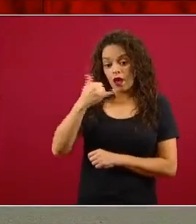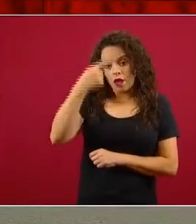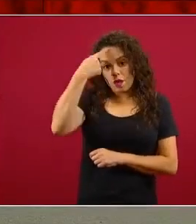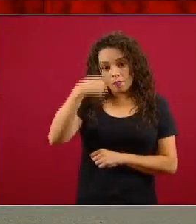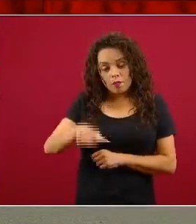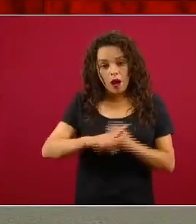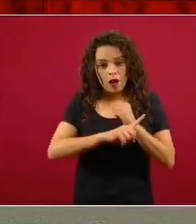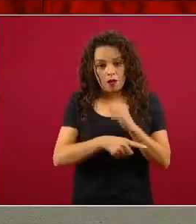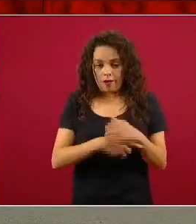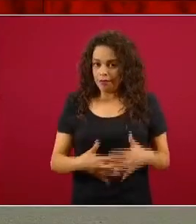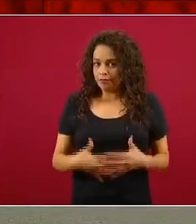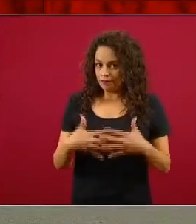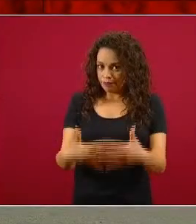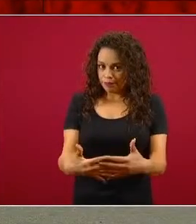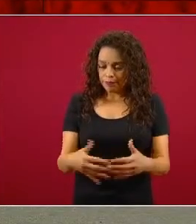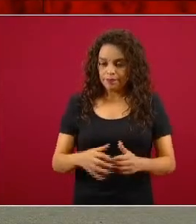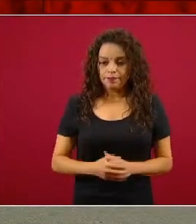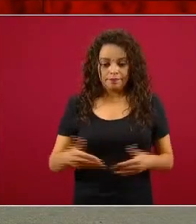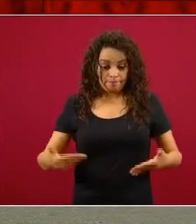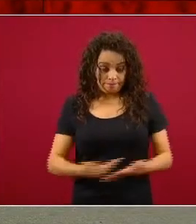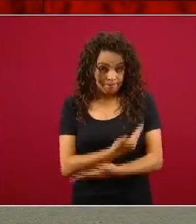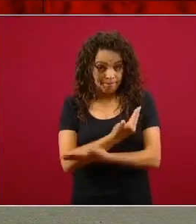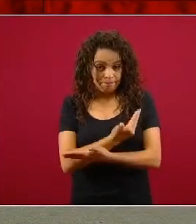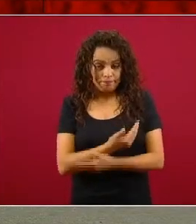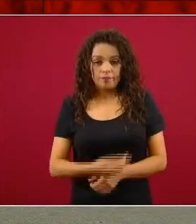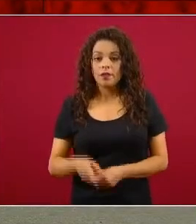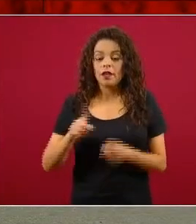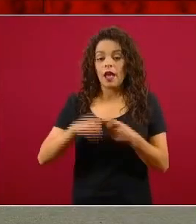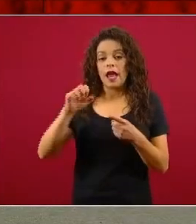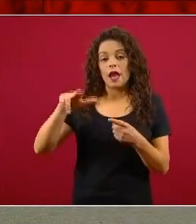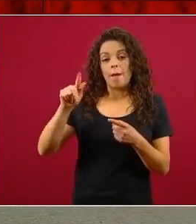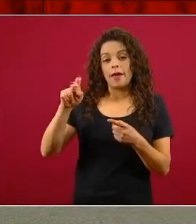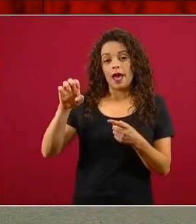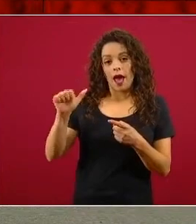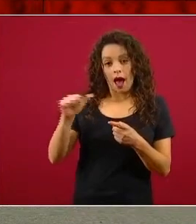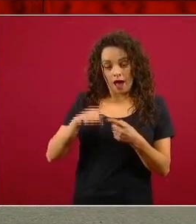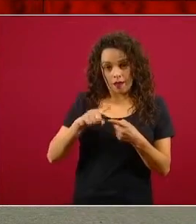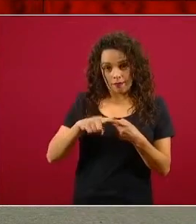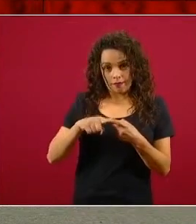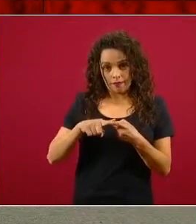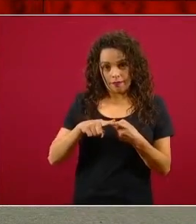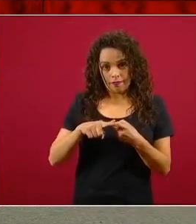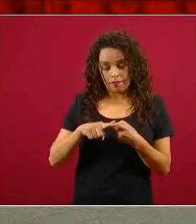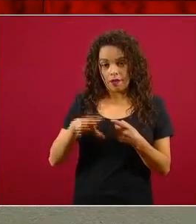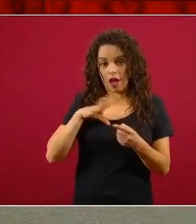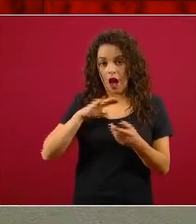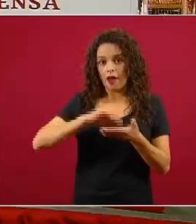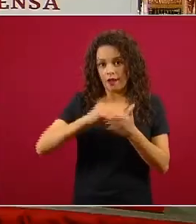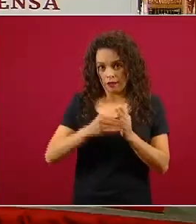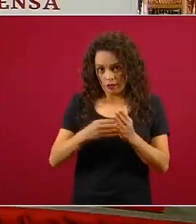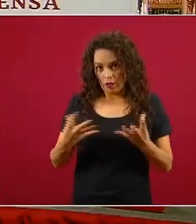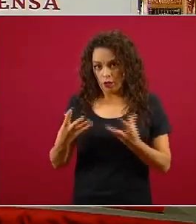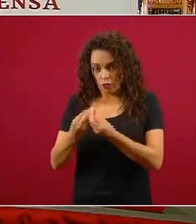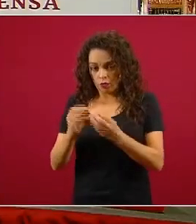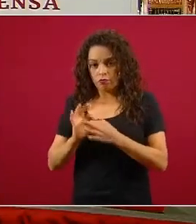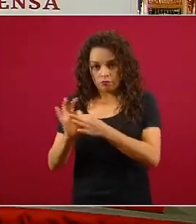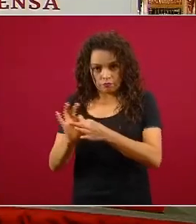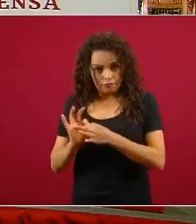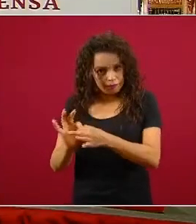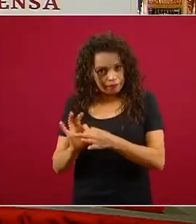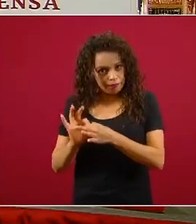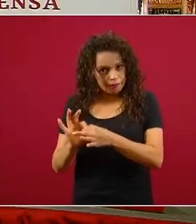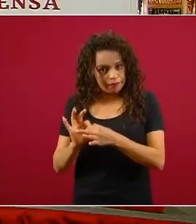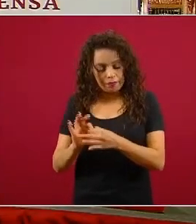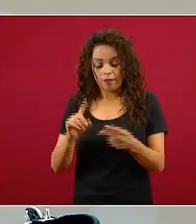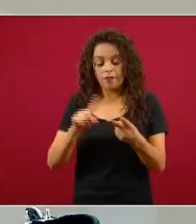Como parte de esto estamos en varias estrategias. Estamos en el ENAPEA, Estrategia Nacional de Prevención del Embarazo Adolescente. Estamos trabajando fuertemente